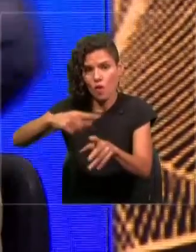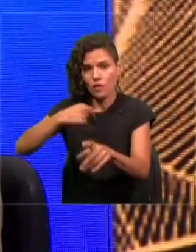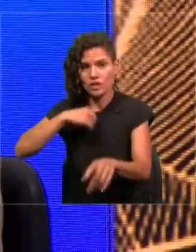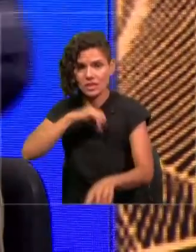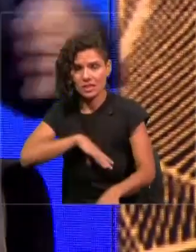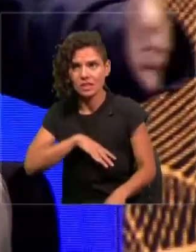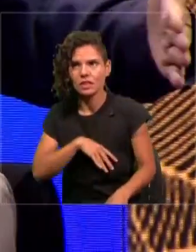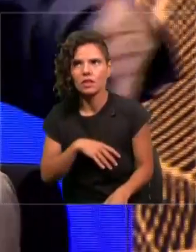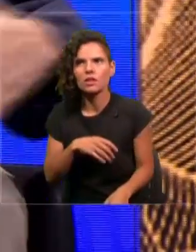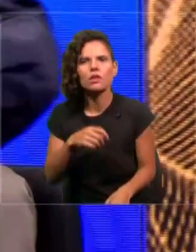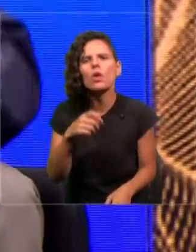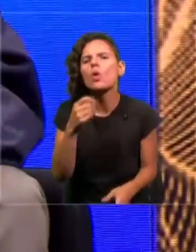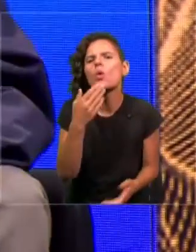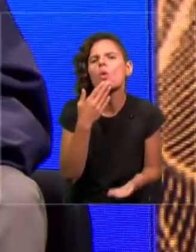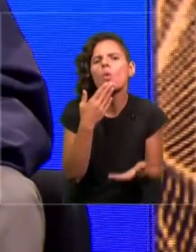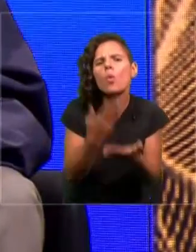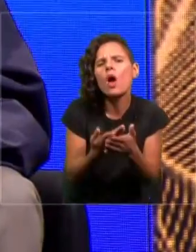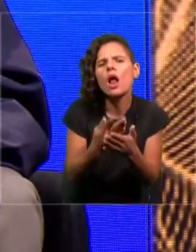¿Qué periodo lo quiere?